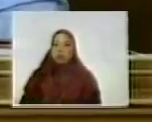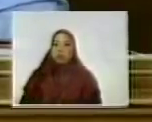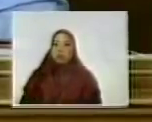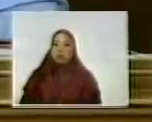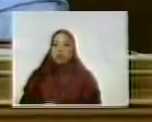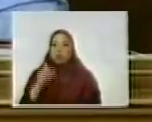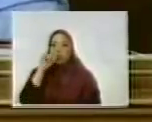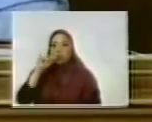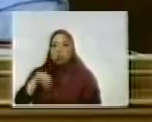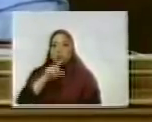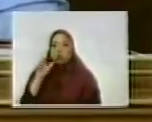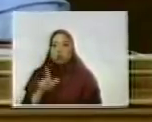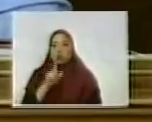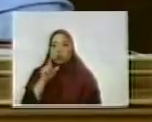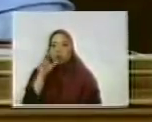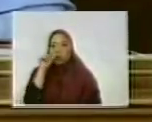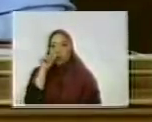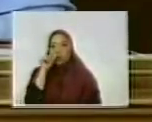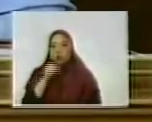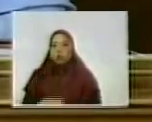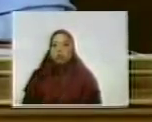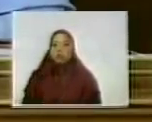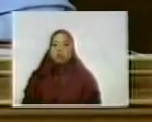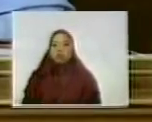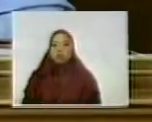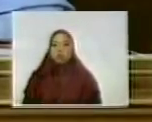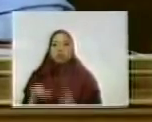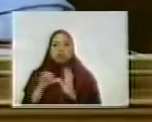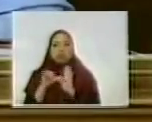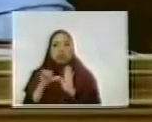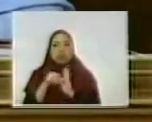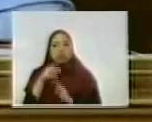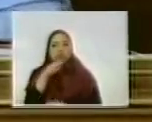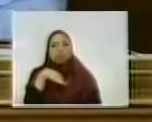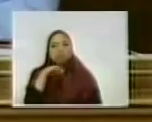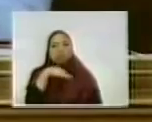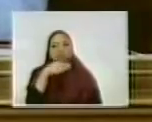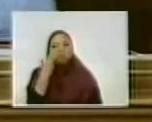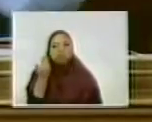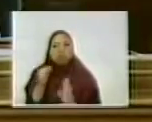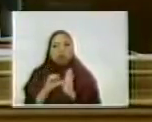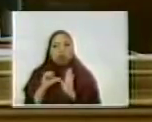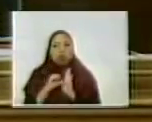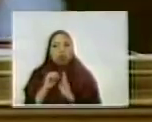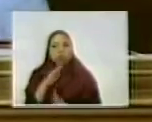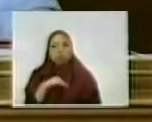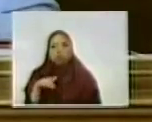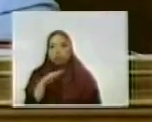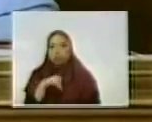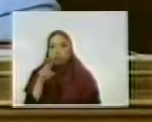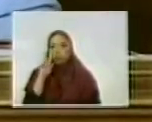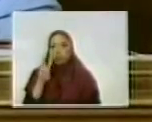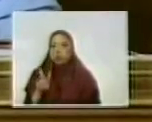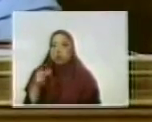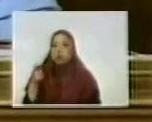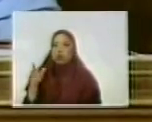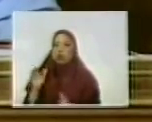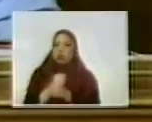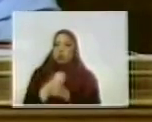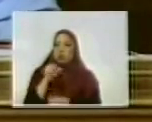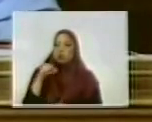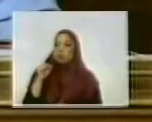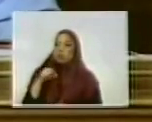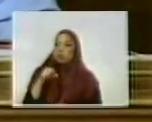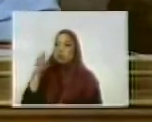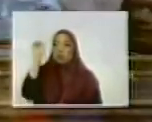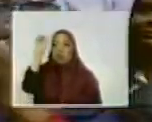camarada Jesús Yavinape. ¿Dónde está? ¿Tú? Ahí está. Los constituyentes que estén